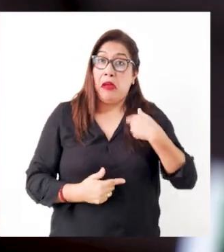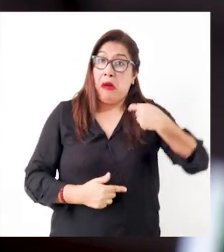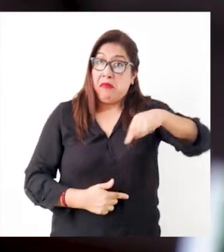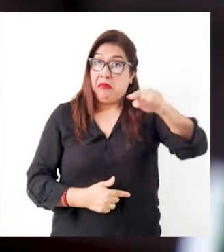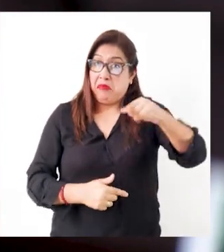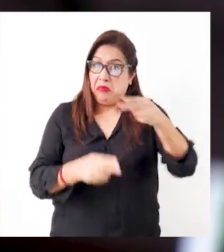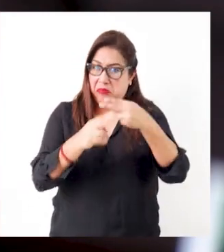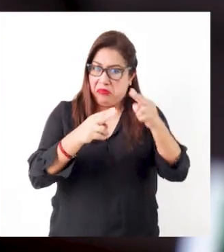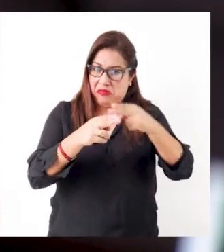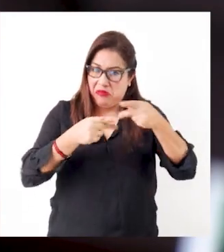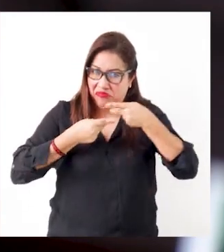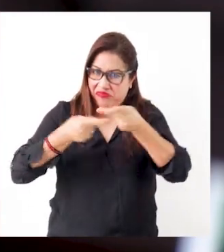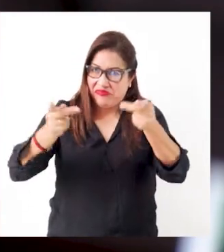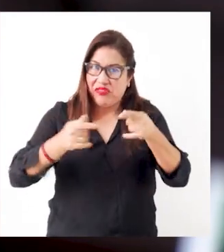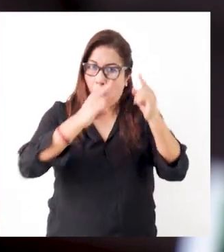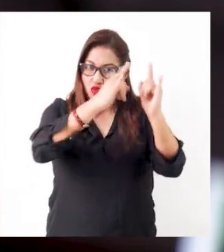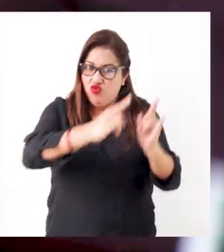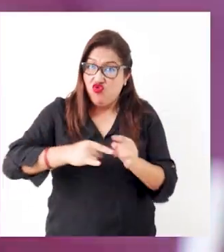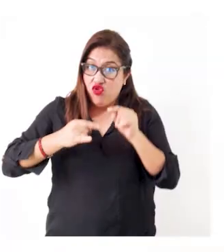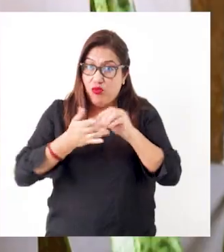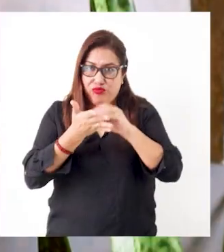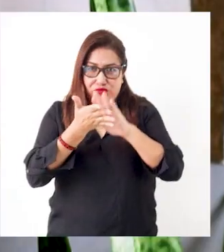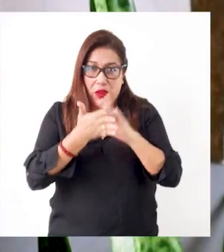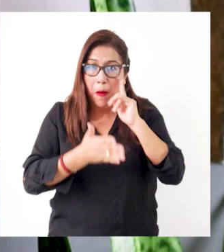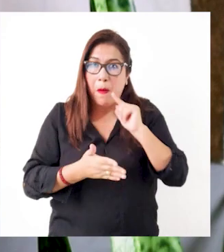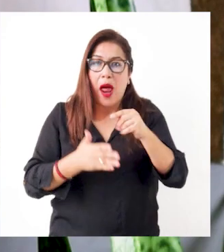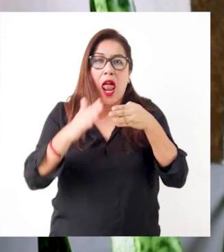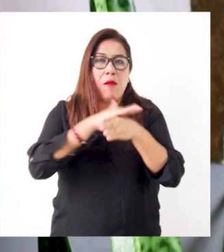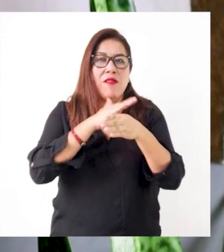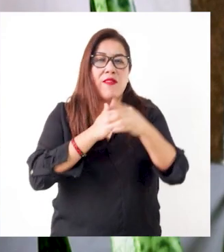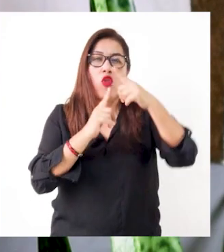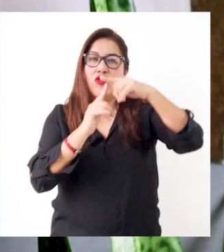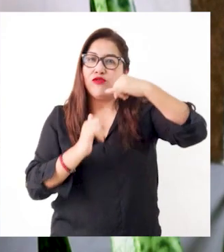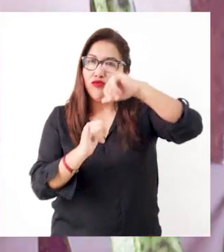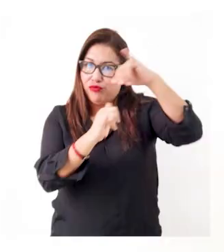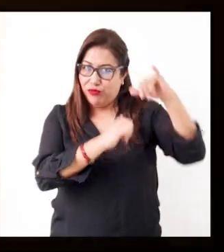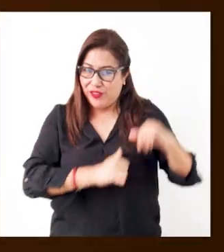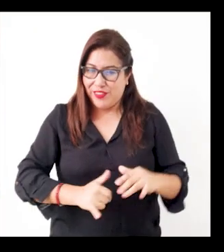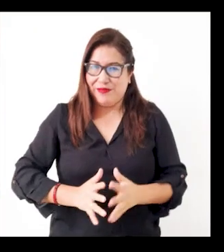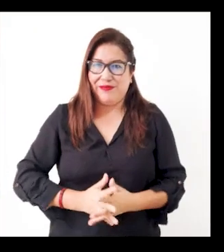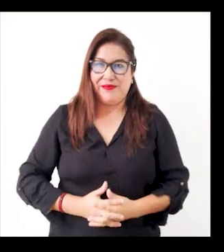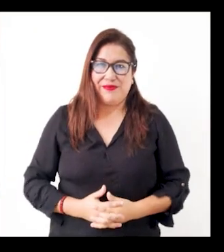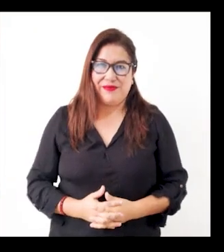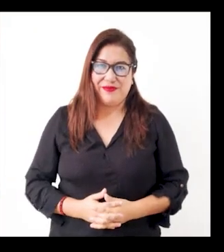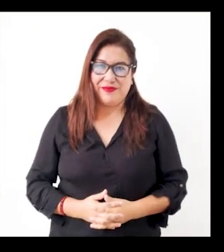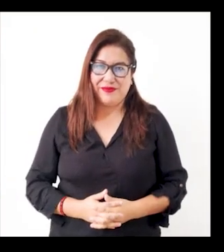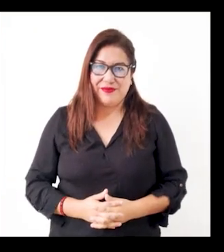ya voy a lanzar una aplicación que es sobre turismo accesible.